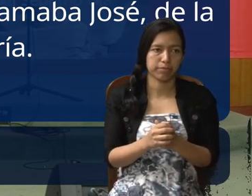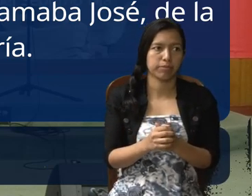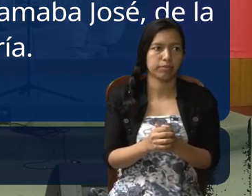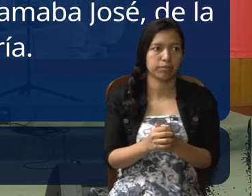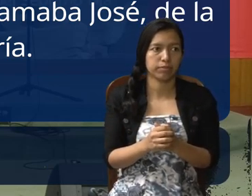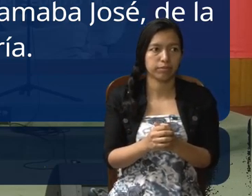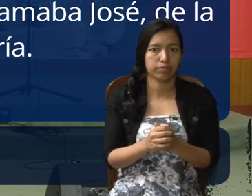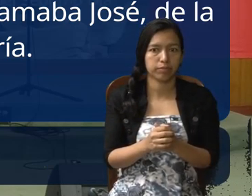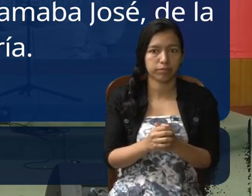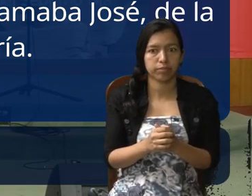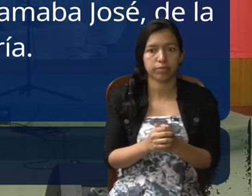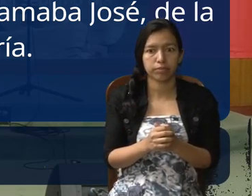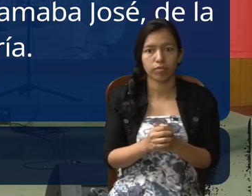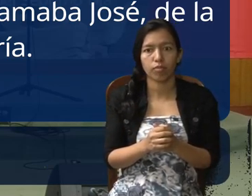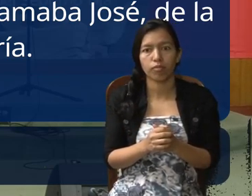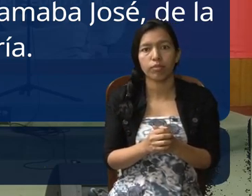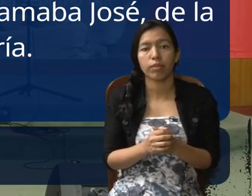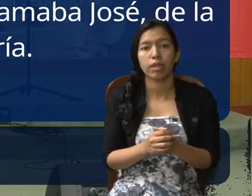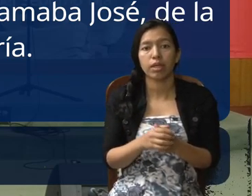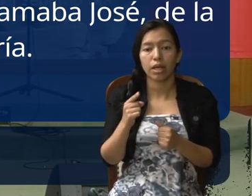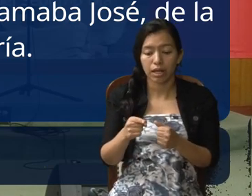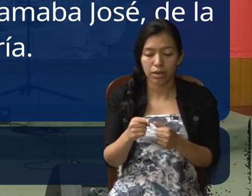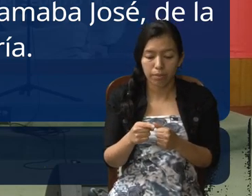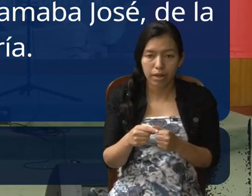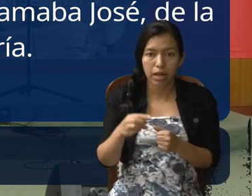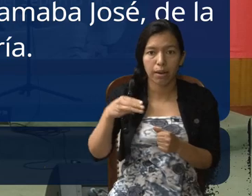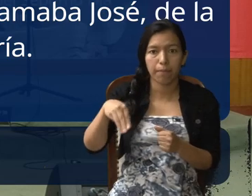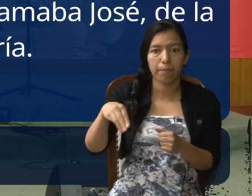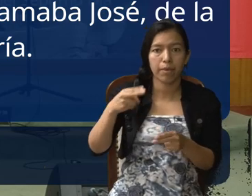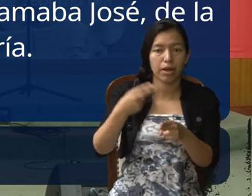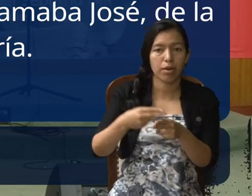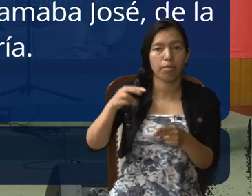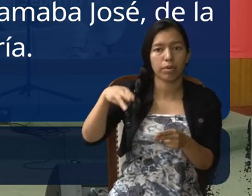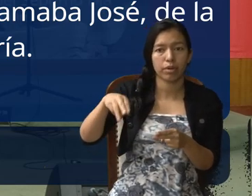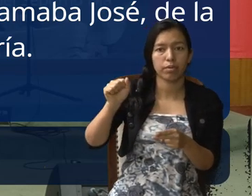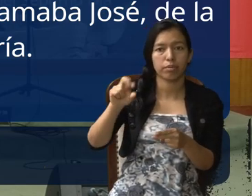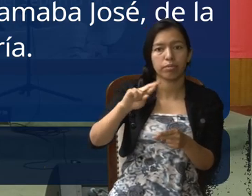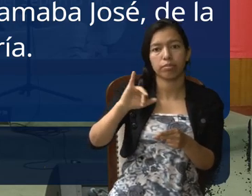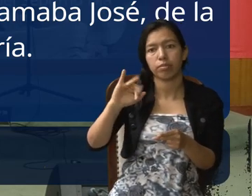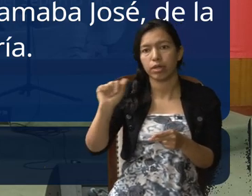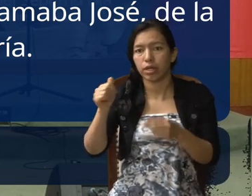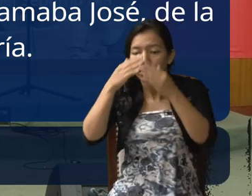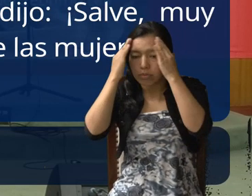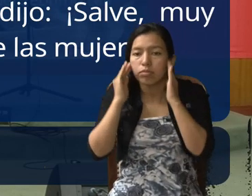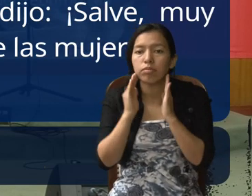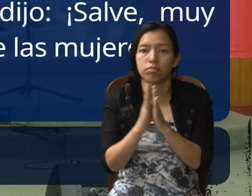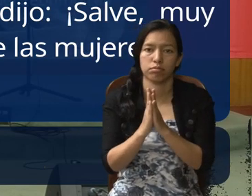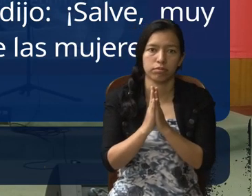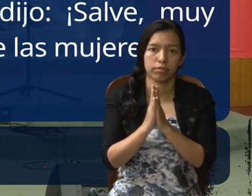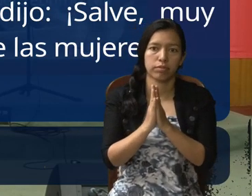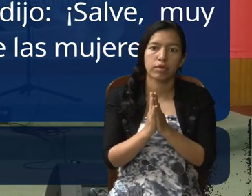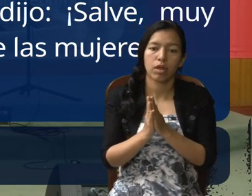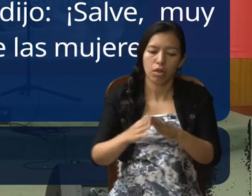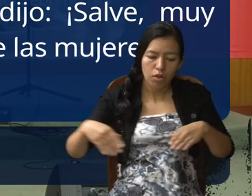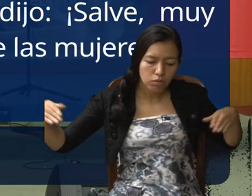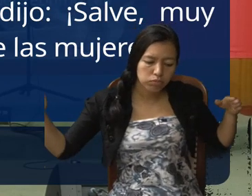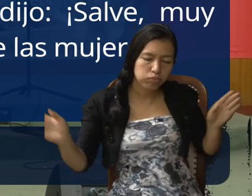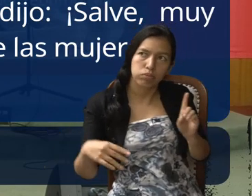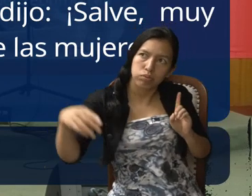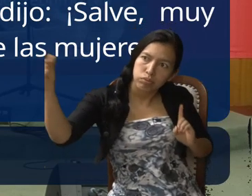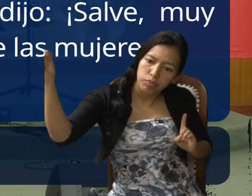Se llamaba José de la casa de David y el nombre de la virgen era ¿qué? María. Y entrando el ángel a donde ella estaba